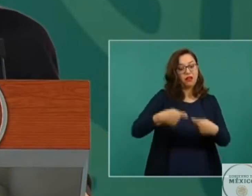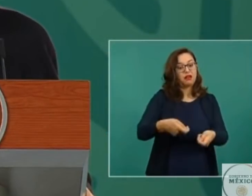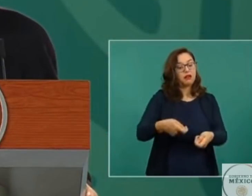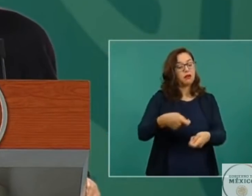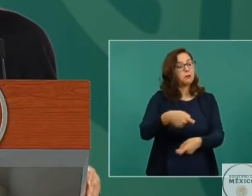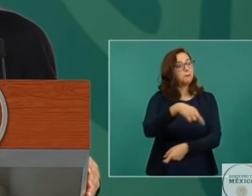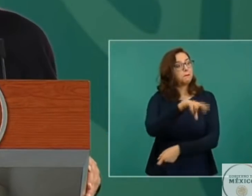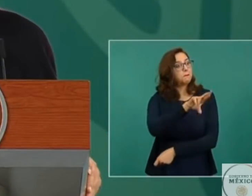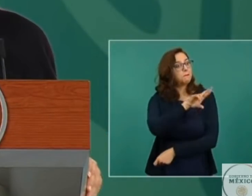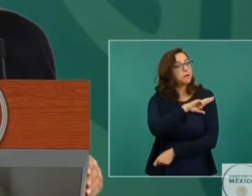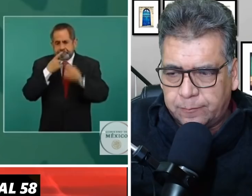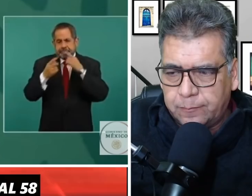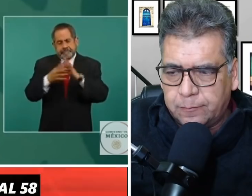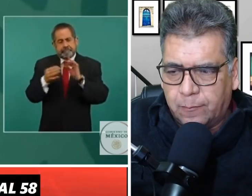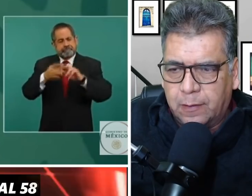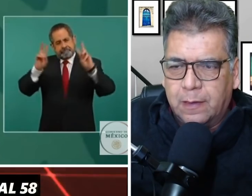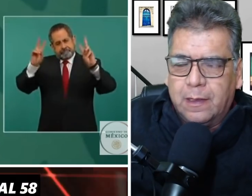del territorio nacional.